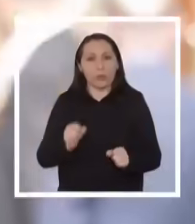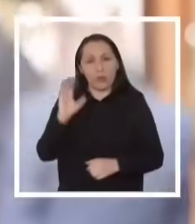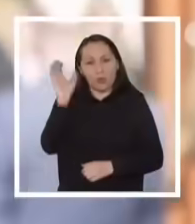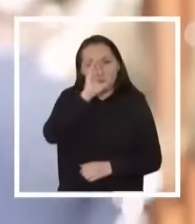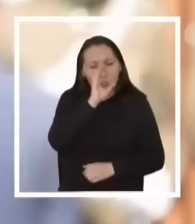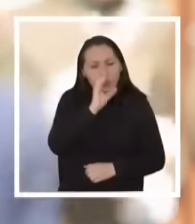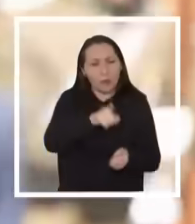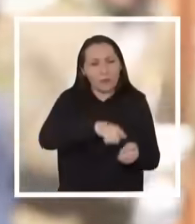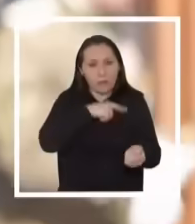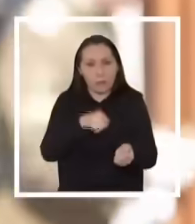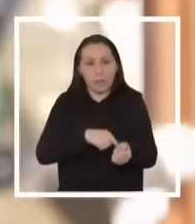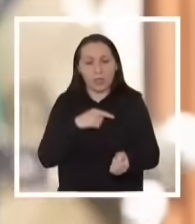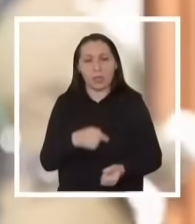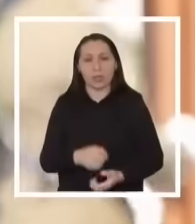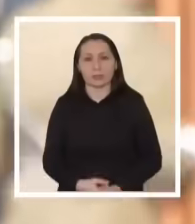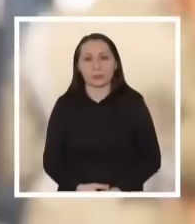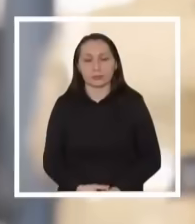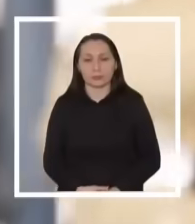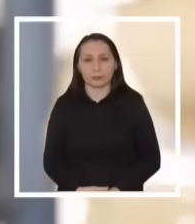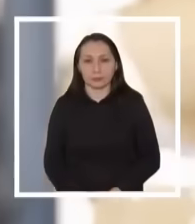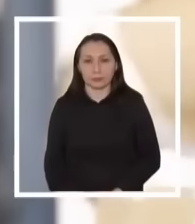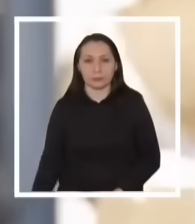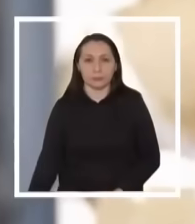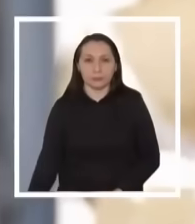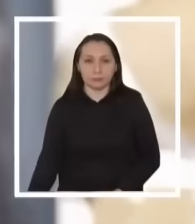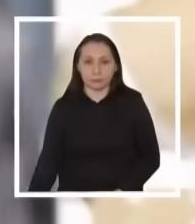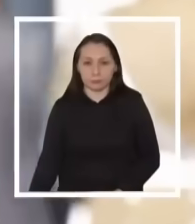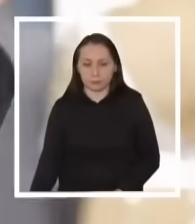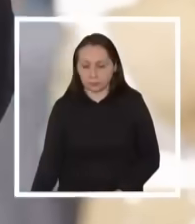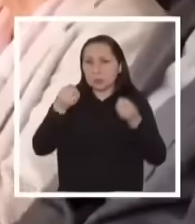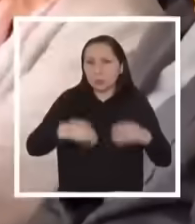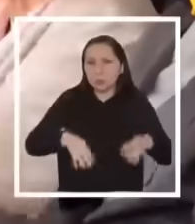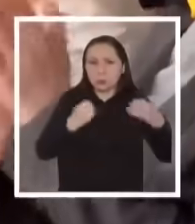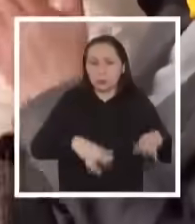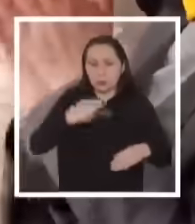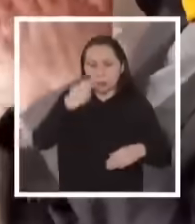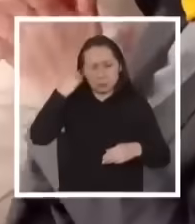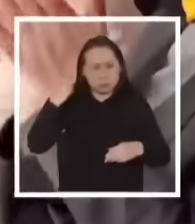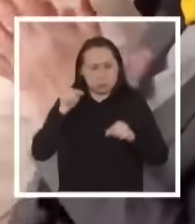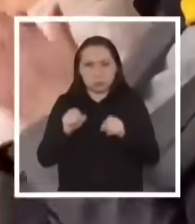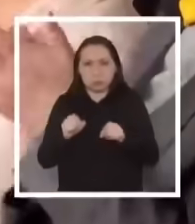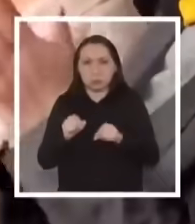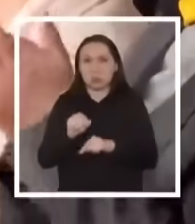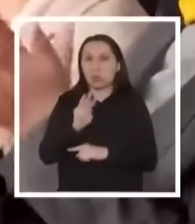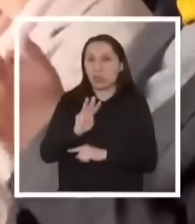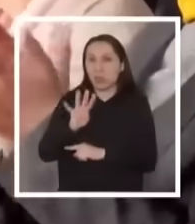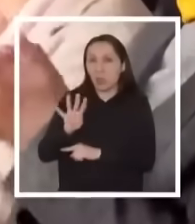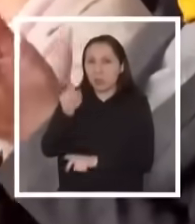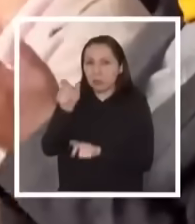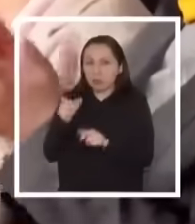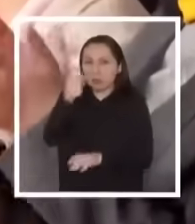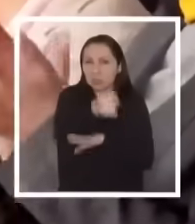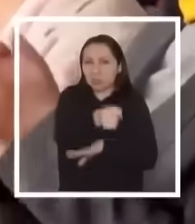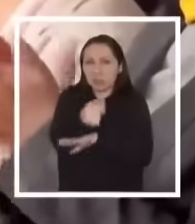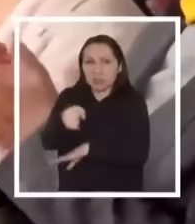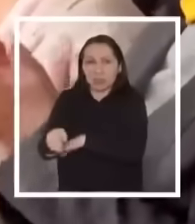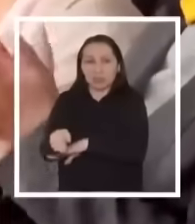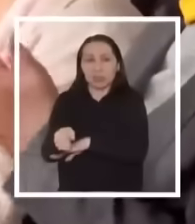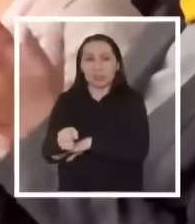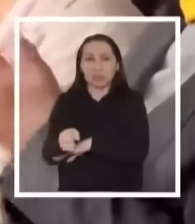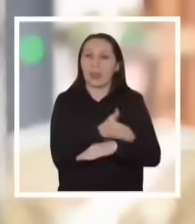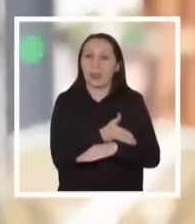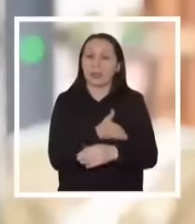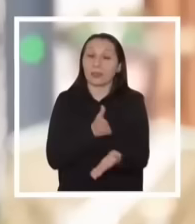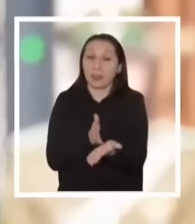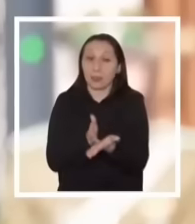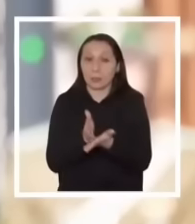riesgo de que el documento fuera decretado ilegal a días de la esperada y anunciada actividad. Esto lo cuenta el diario La Tercera. Dice